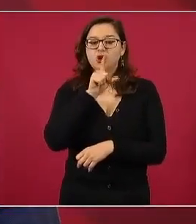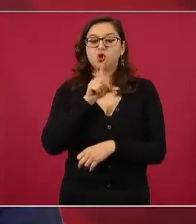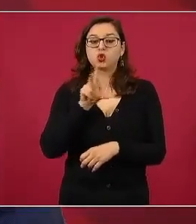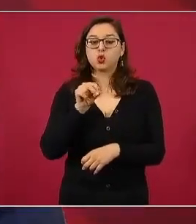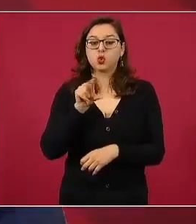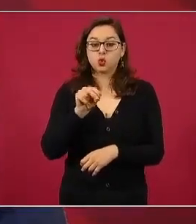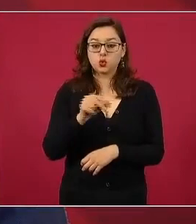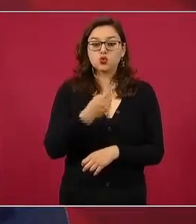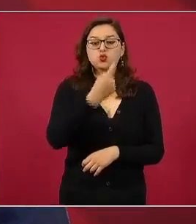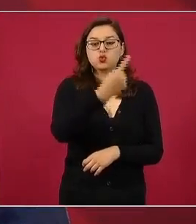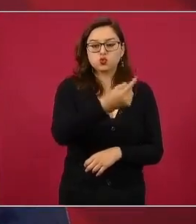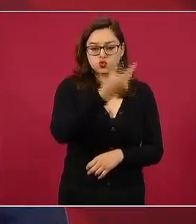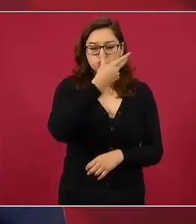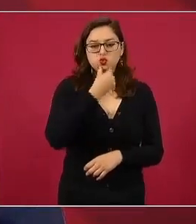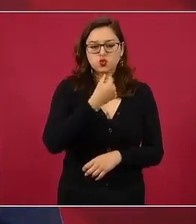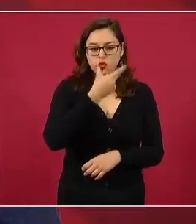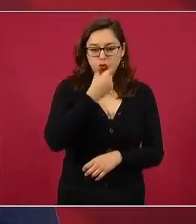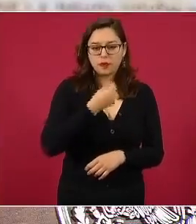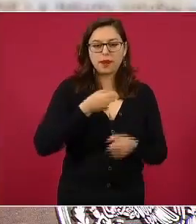un periodista,